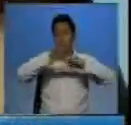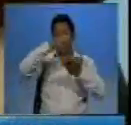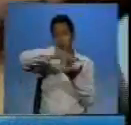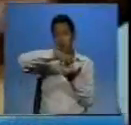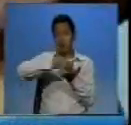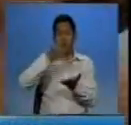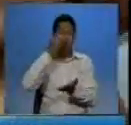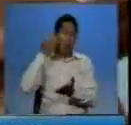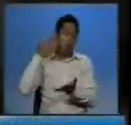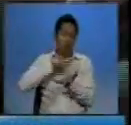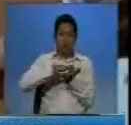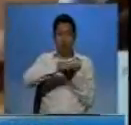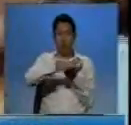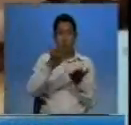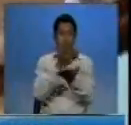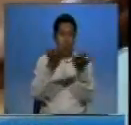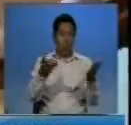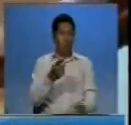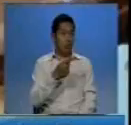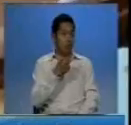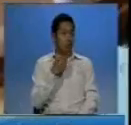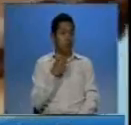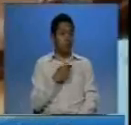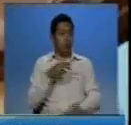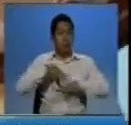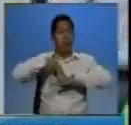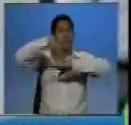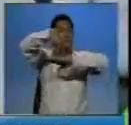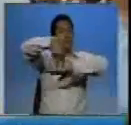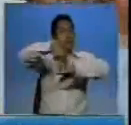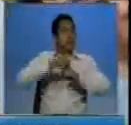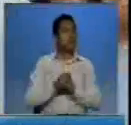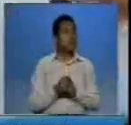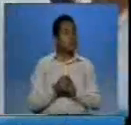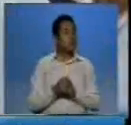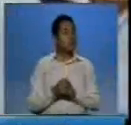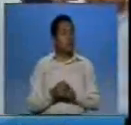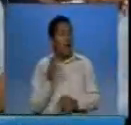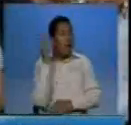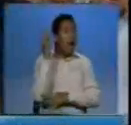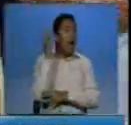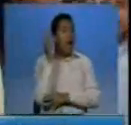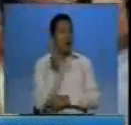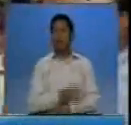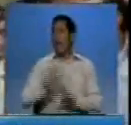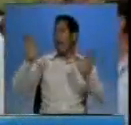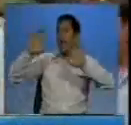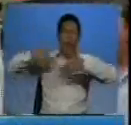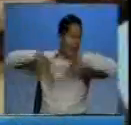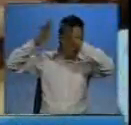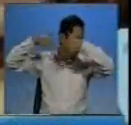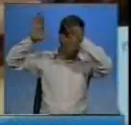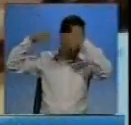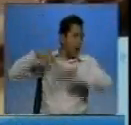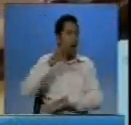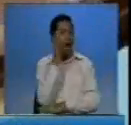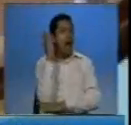consignas en su contra, desde el balcón intentó dirigirse al pueblo, pero fue abucheado y pifiado.